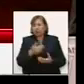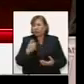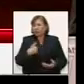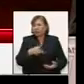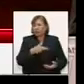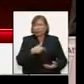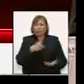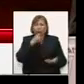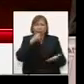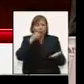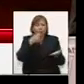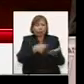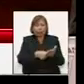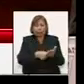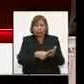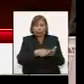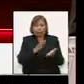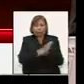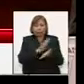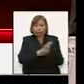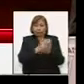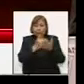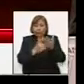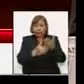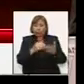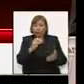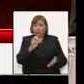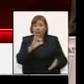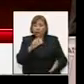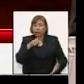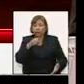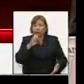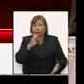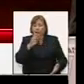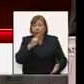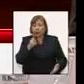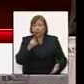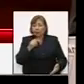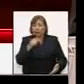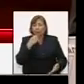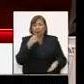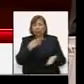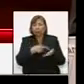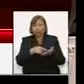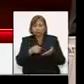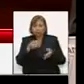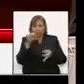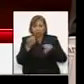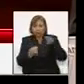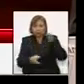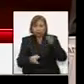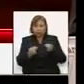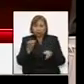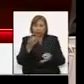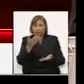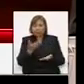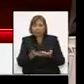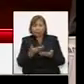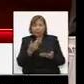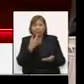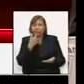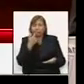recibimos un oficio del fiscal José Domingo Pérez para ejecutar la medida judicial, que